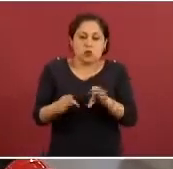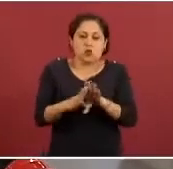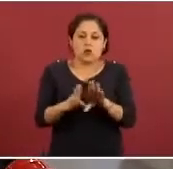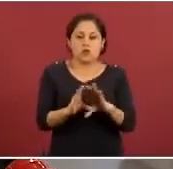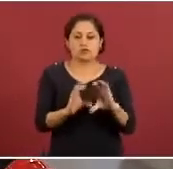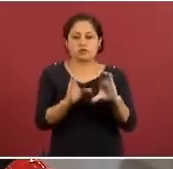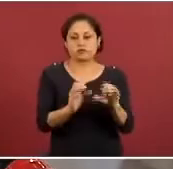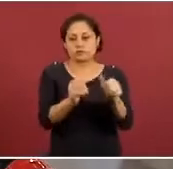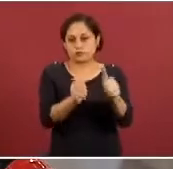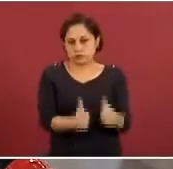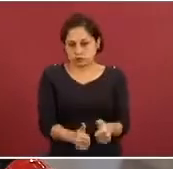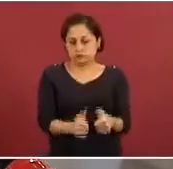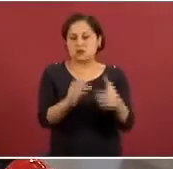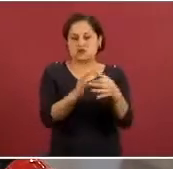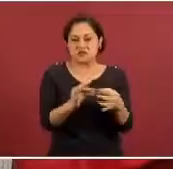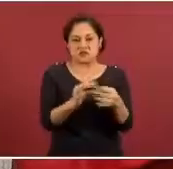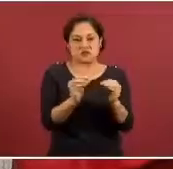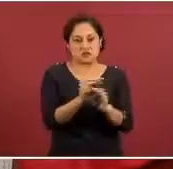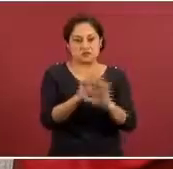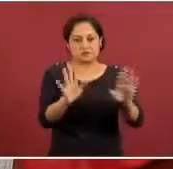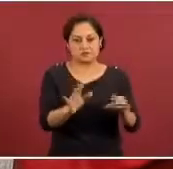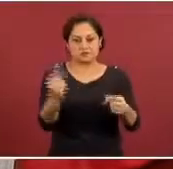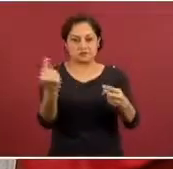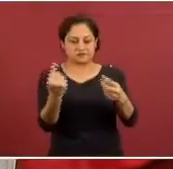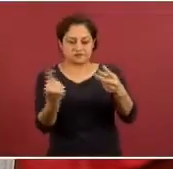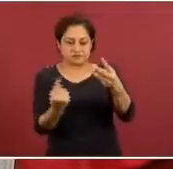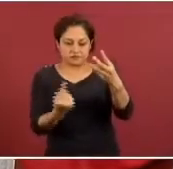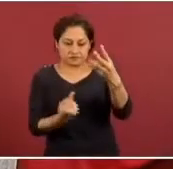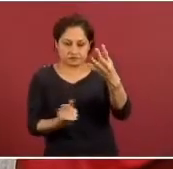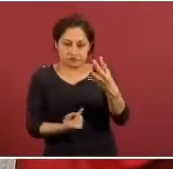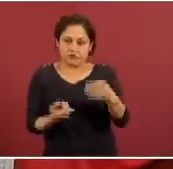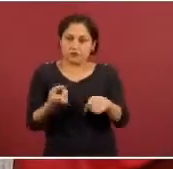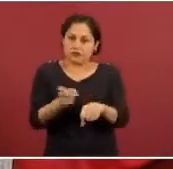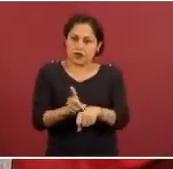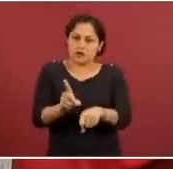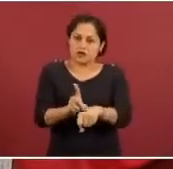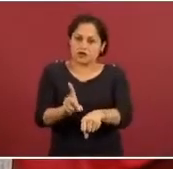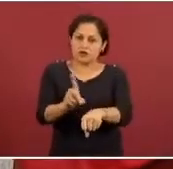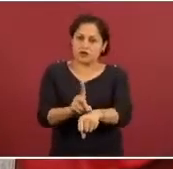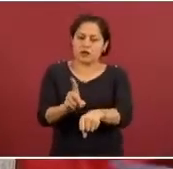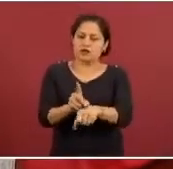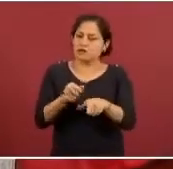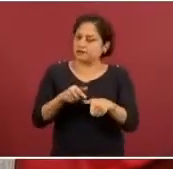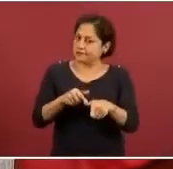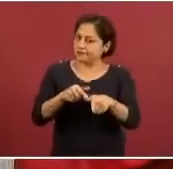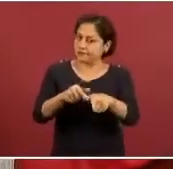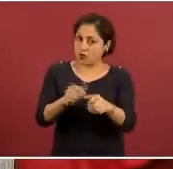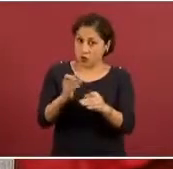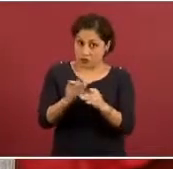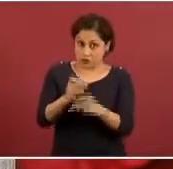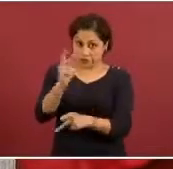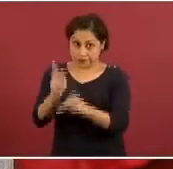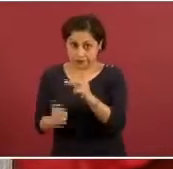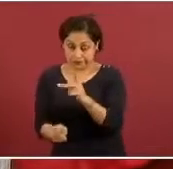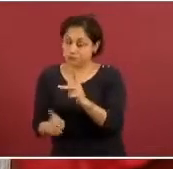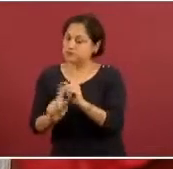Todas estas actividades ocurren de forma rutinaria, pero no se interrumpirán durante esta